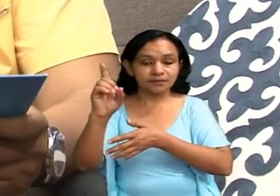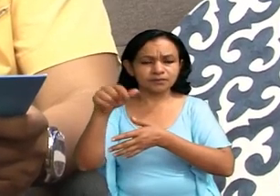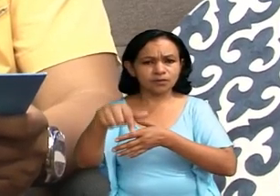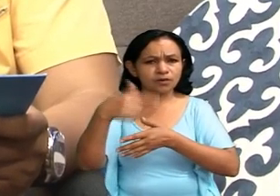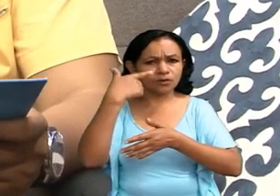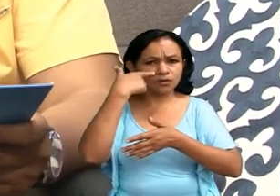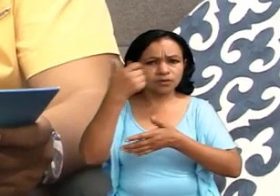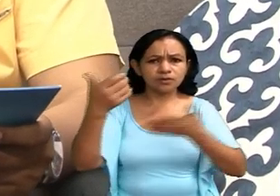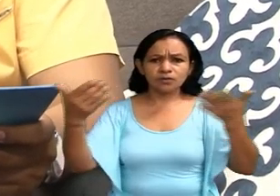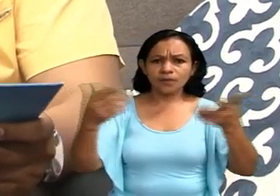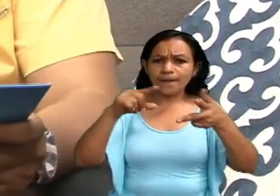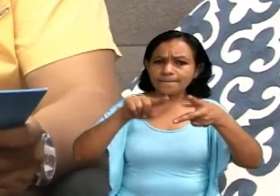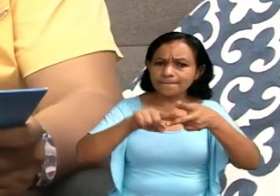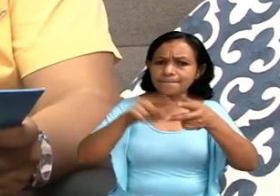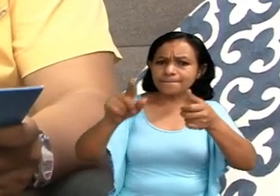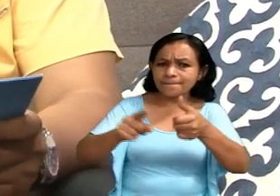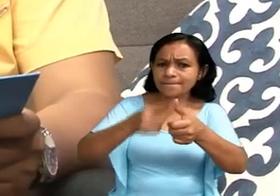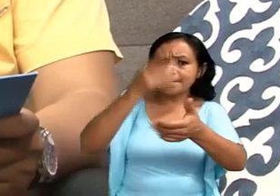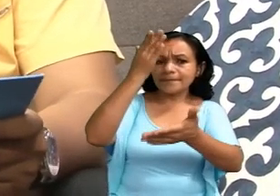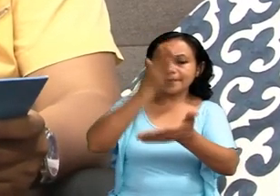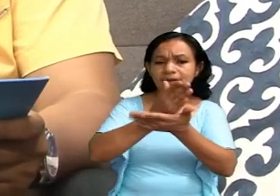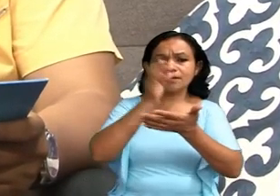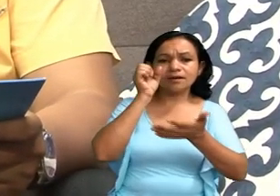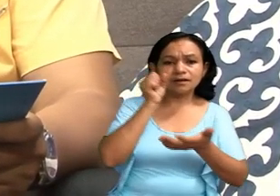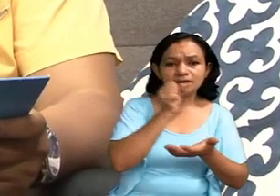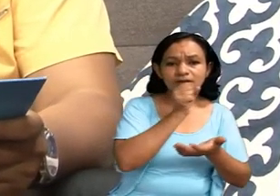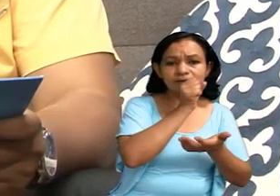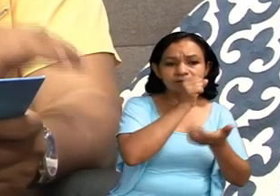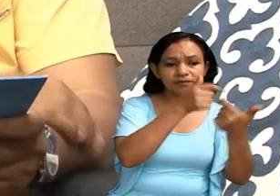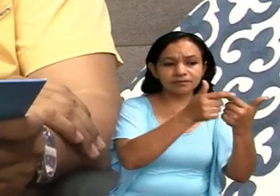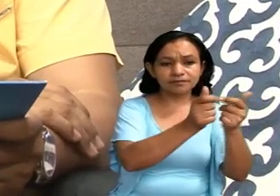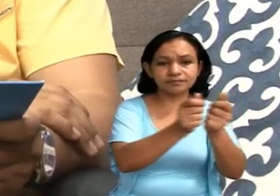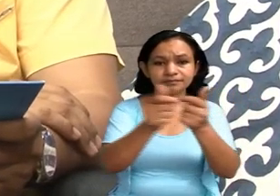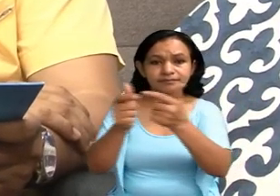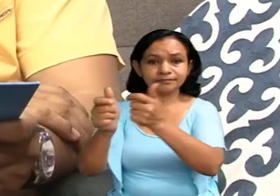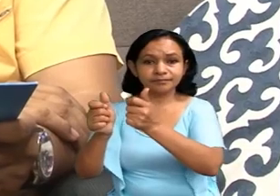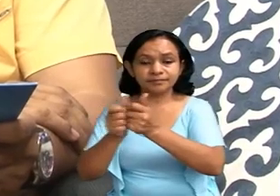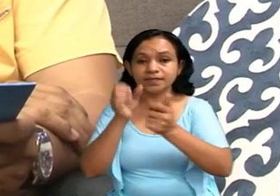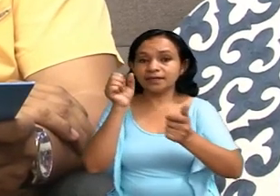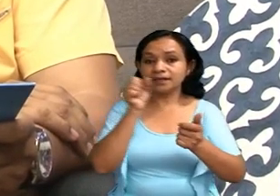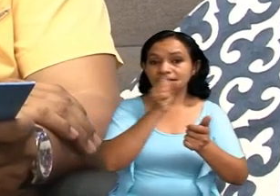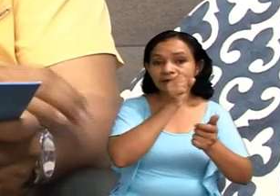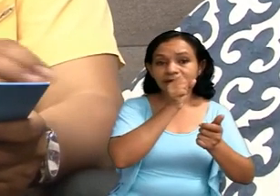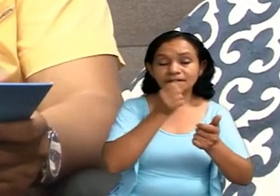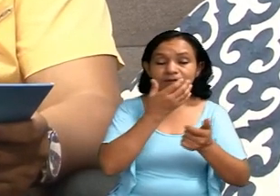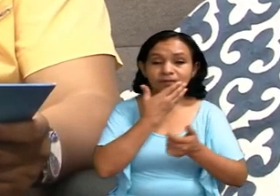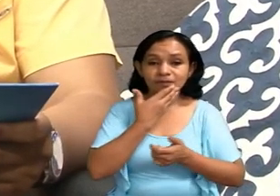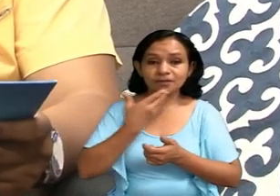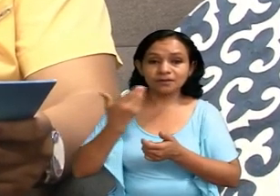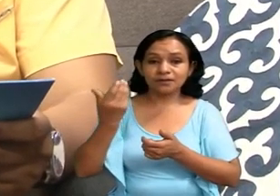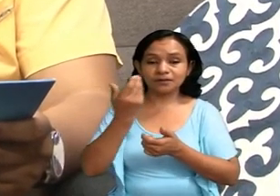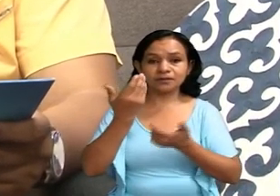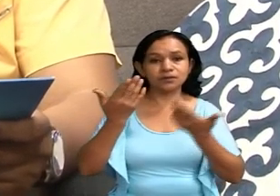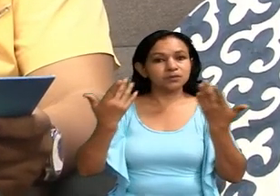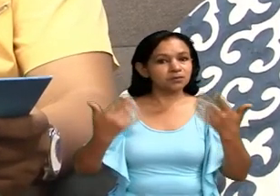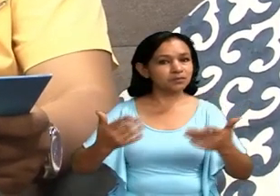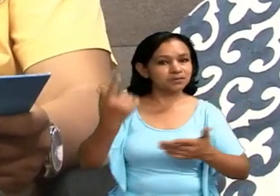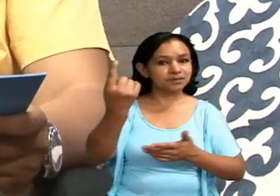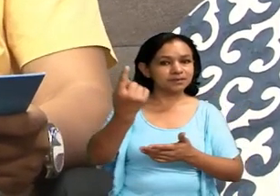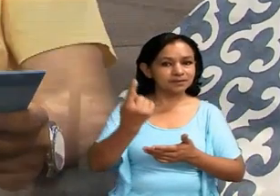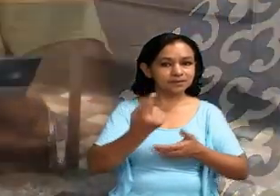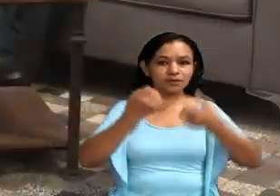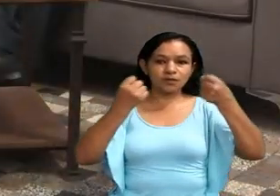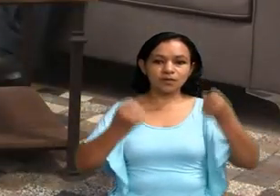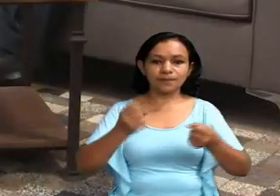su creación, su cosmovisión y lo que significan dentro de nuestra sociedad, pues contamos con la presencia del